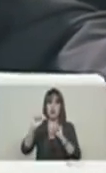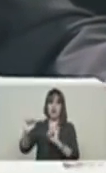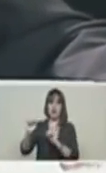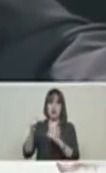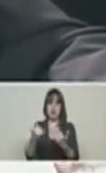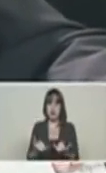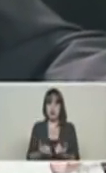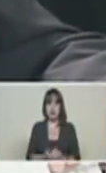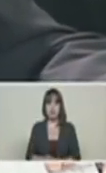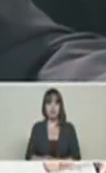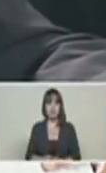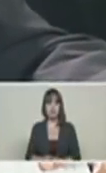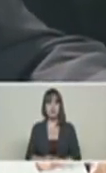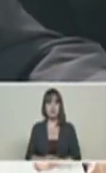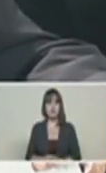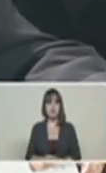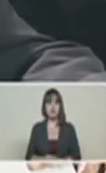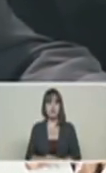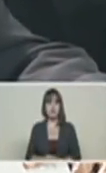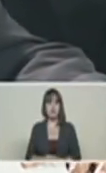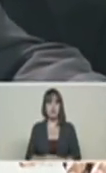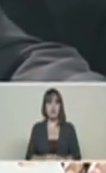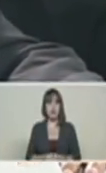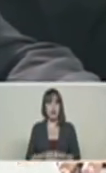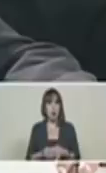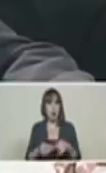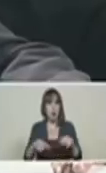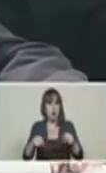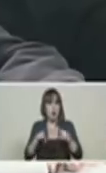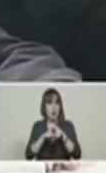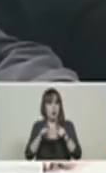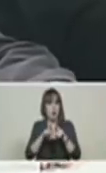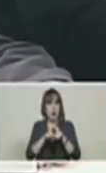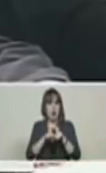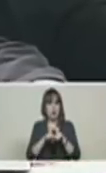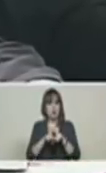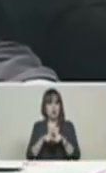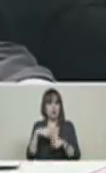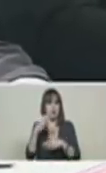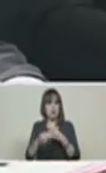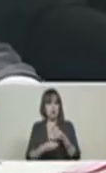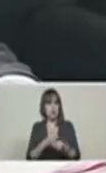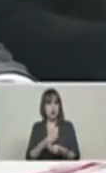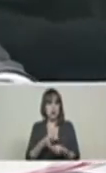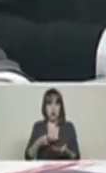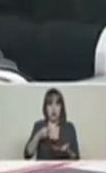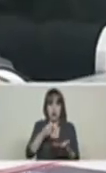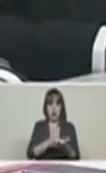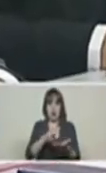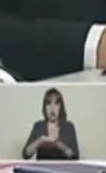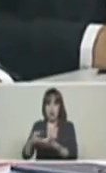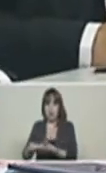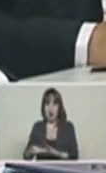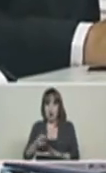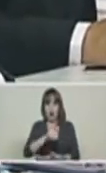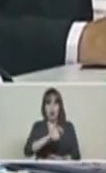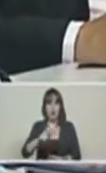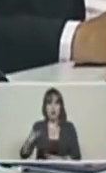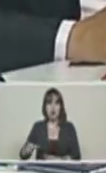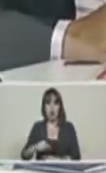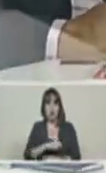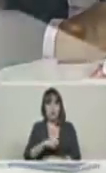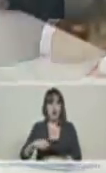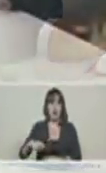alcance. Igual nos ha tocado pagar los salarios y las remuneraciones del sector